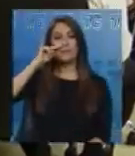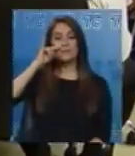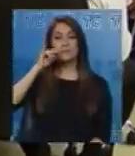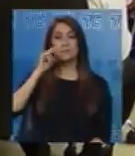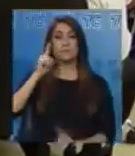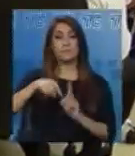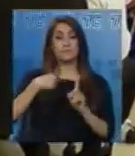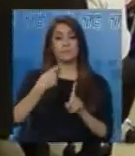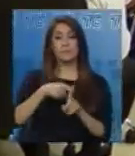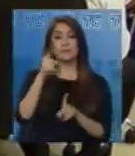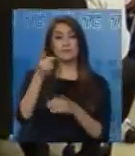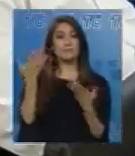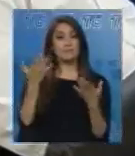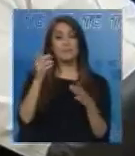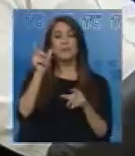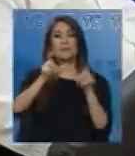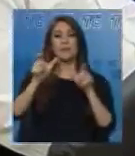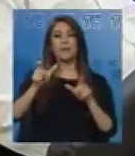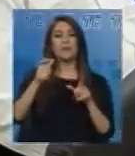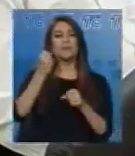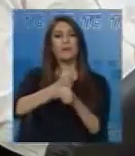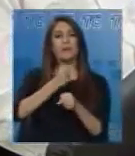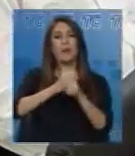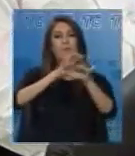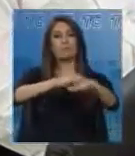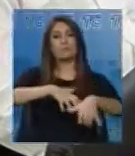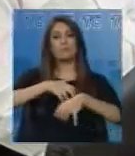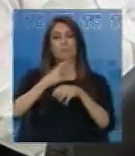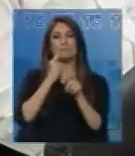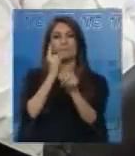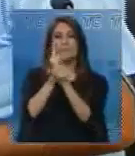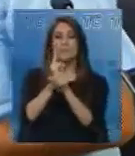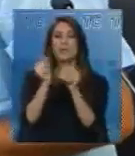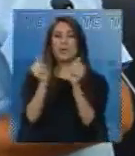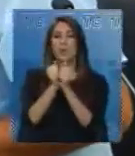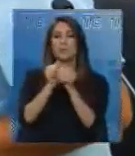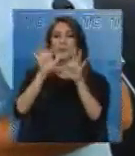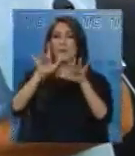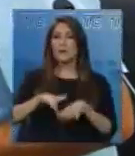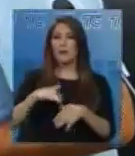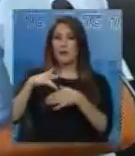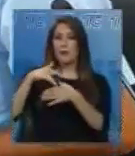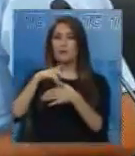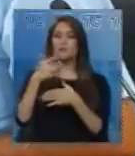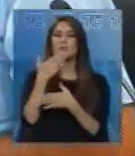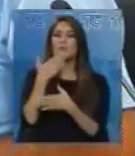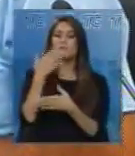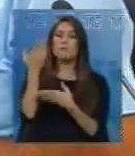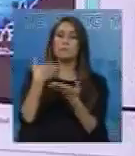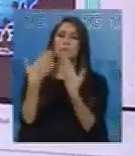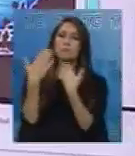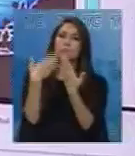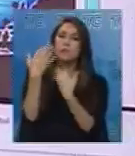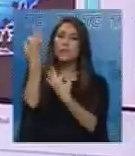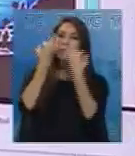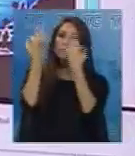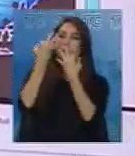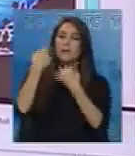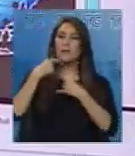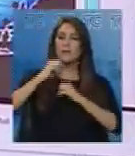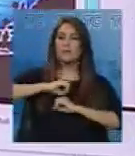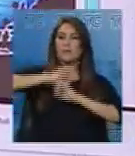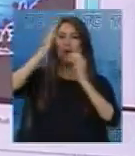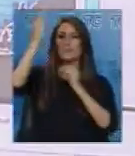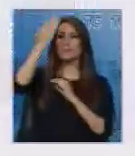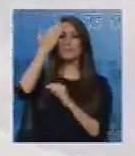representantes de los sectores agrícolas del país se reunieron con la Secretaría de Gestión de Riesgos para planificar acciones que permitan disminuir el